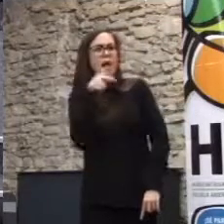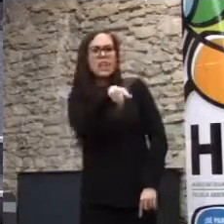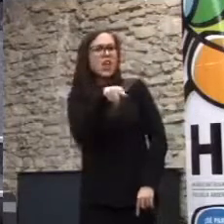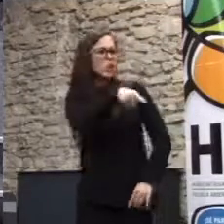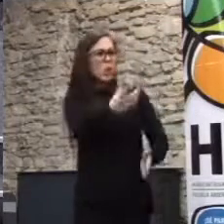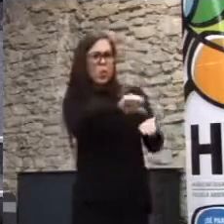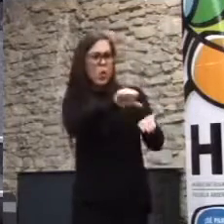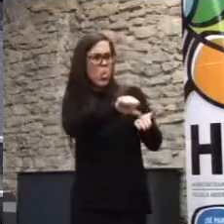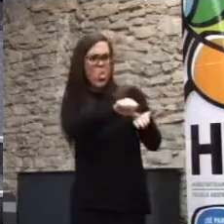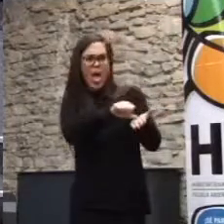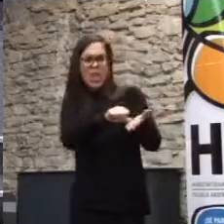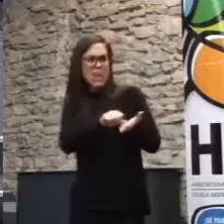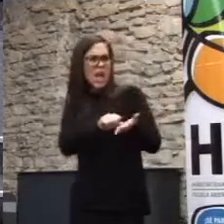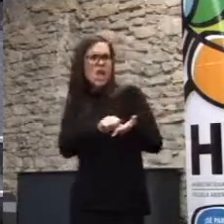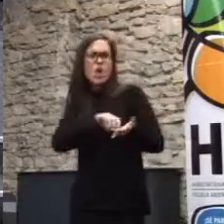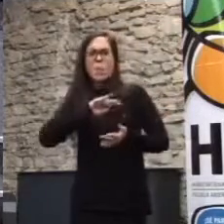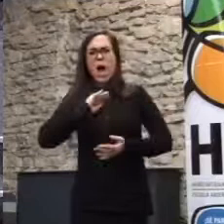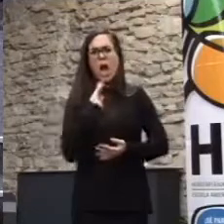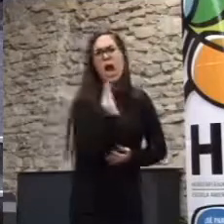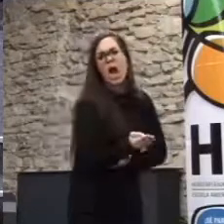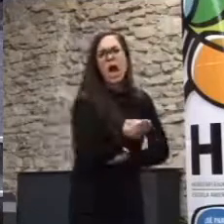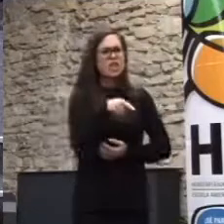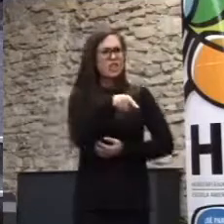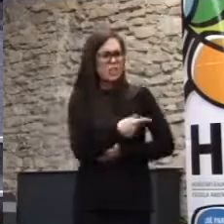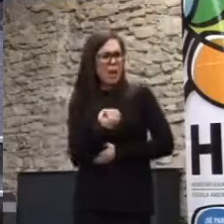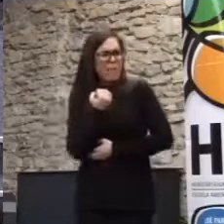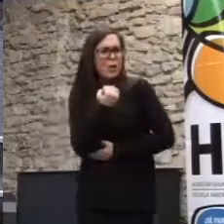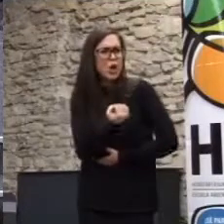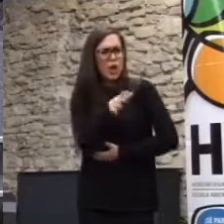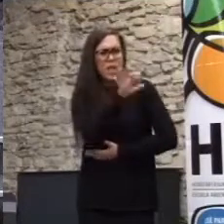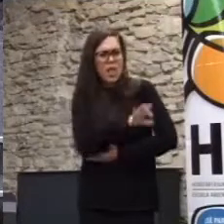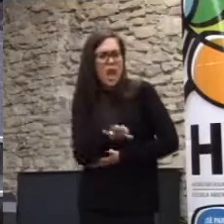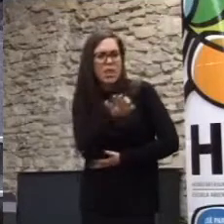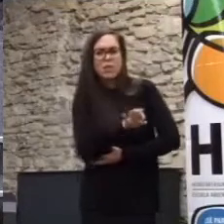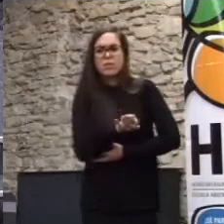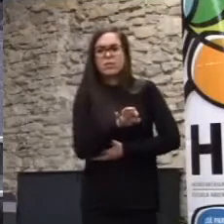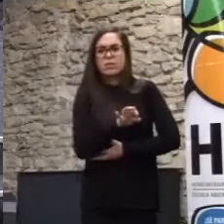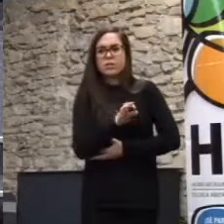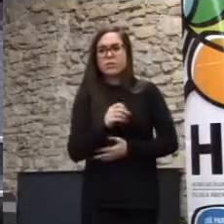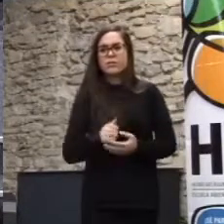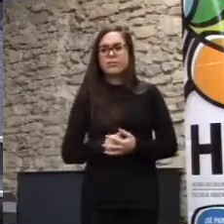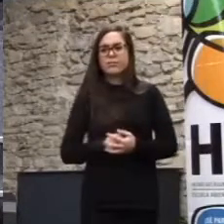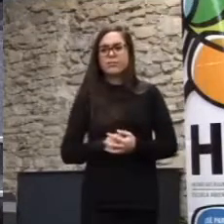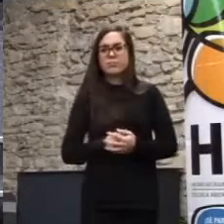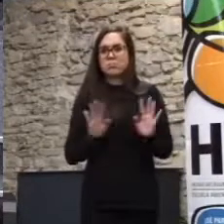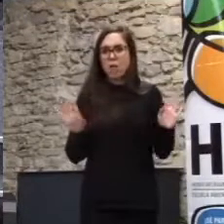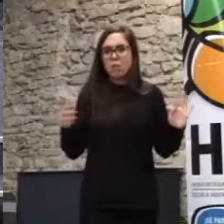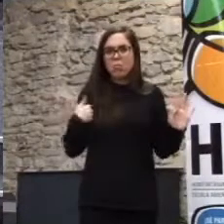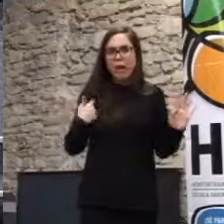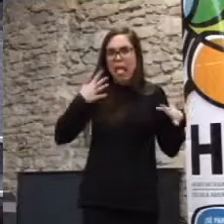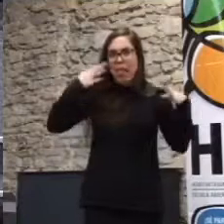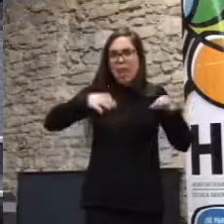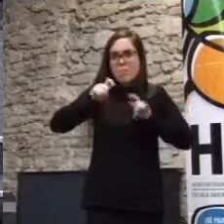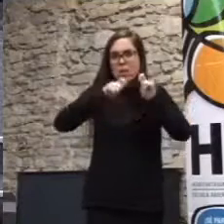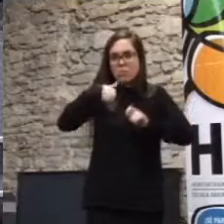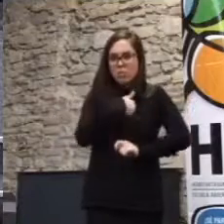ciudad, la estás cuestionando, no estás tirando del carro, es que cuando tu papel no es ese.